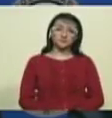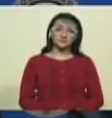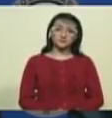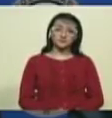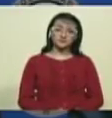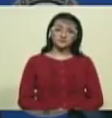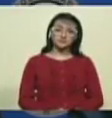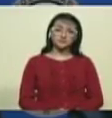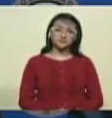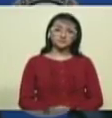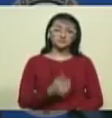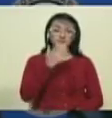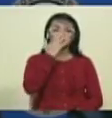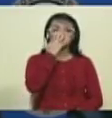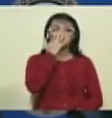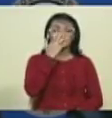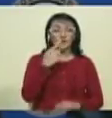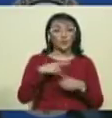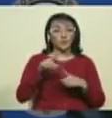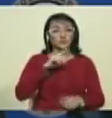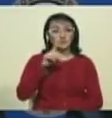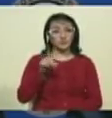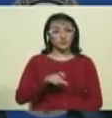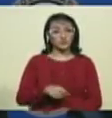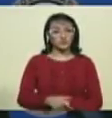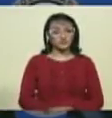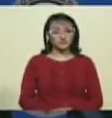La siguiente pregunta la formula